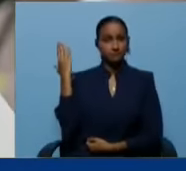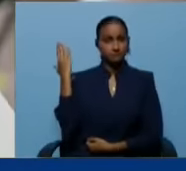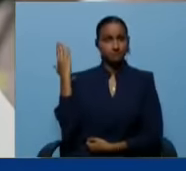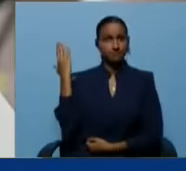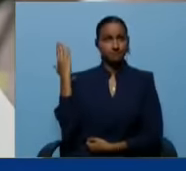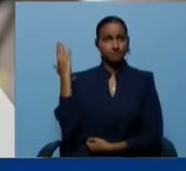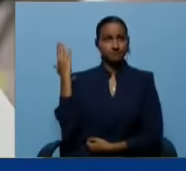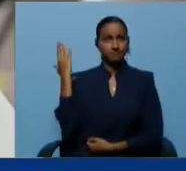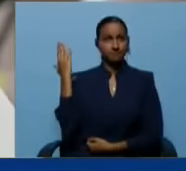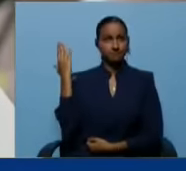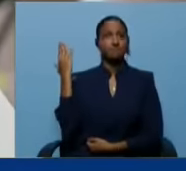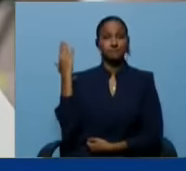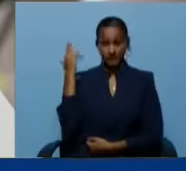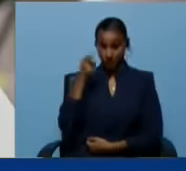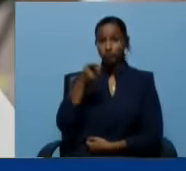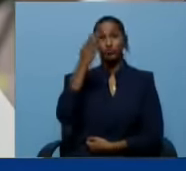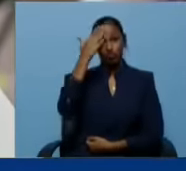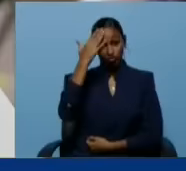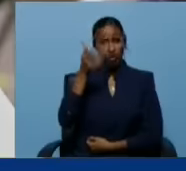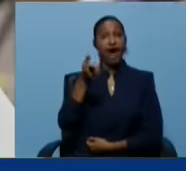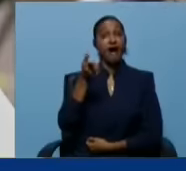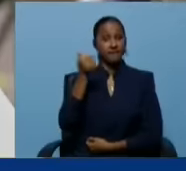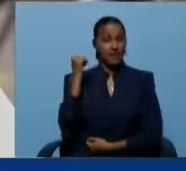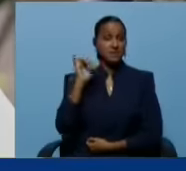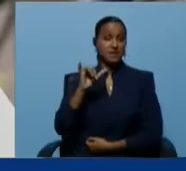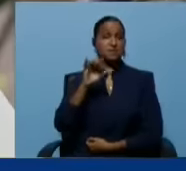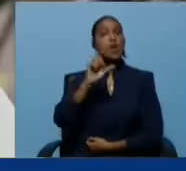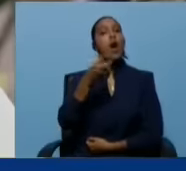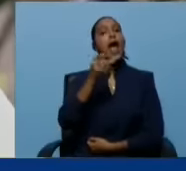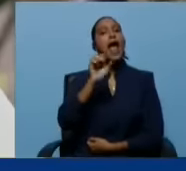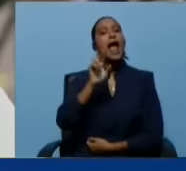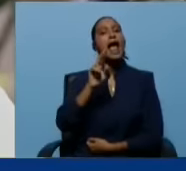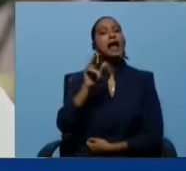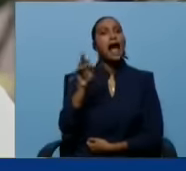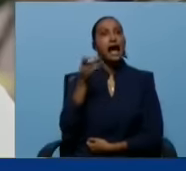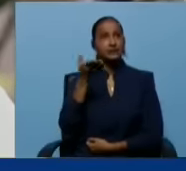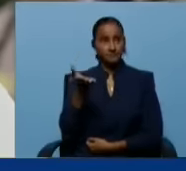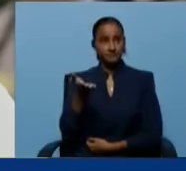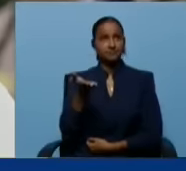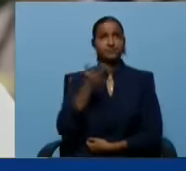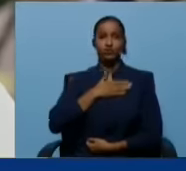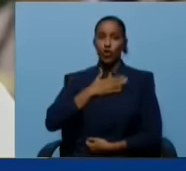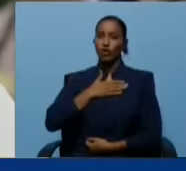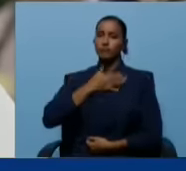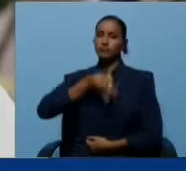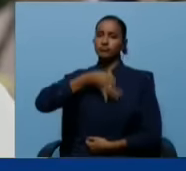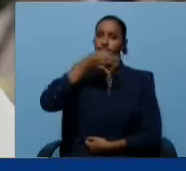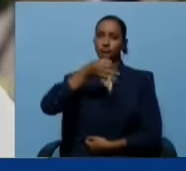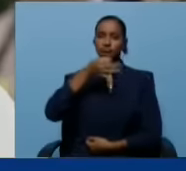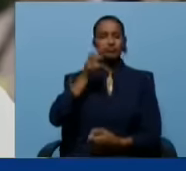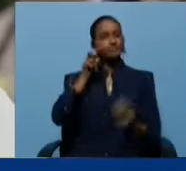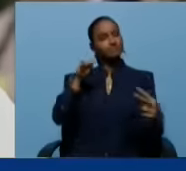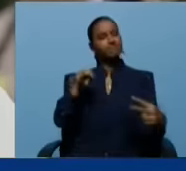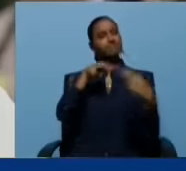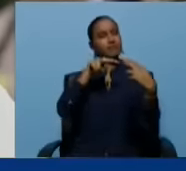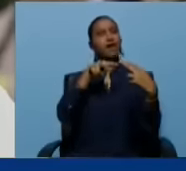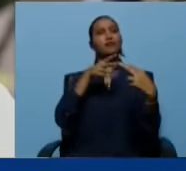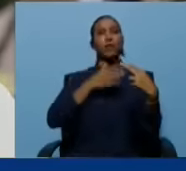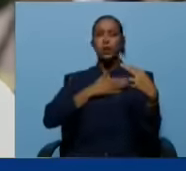tú conoces muy bien, cuando estoy diciendo cada una de estas palabras te estoy viendo con admiración y